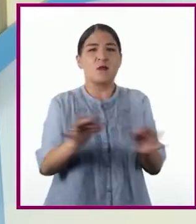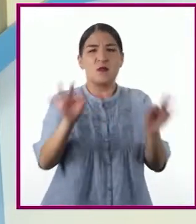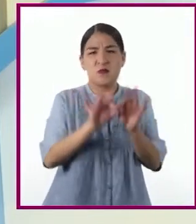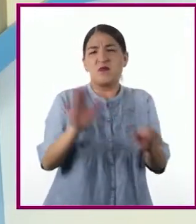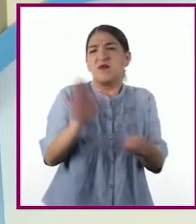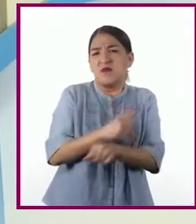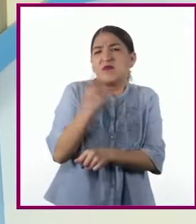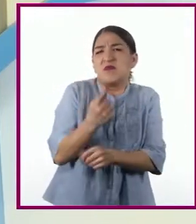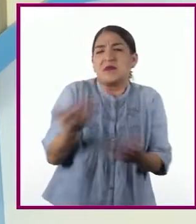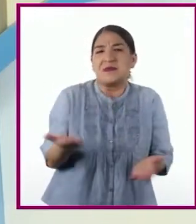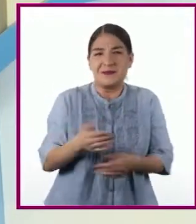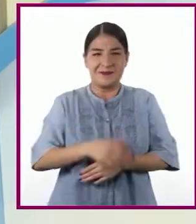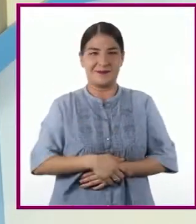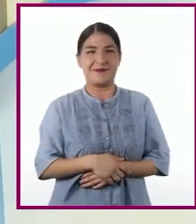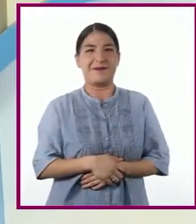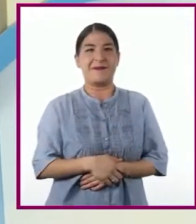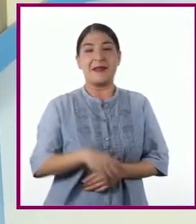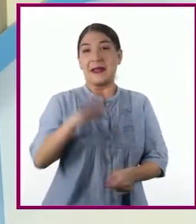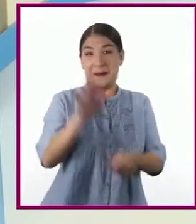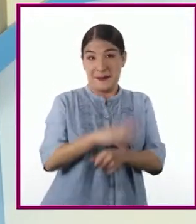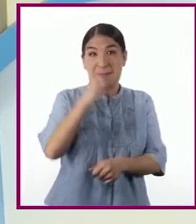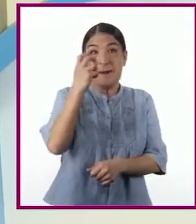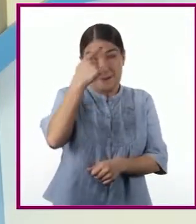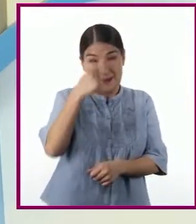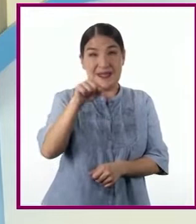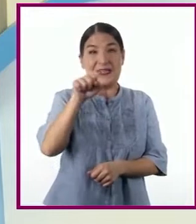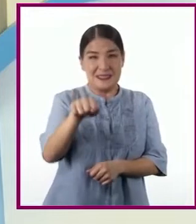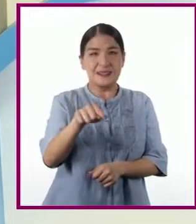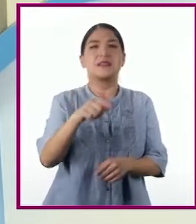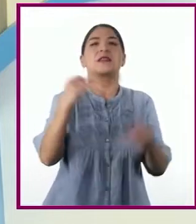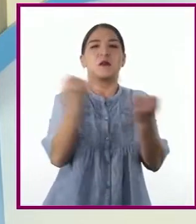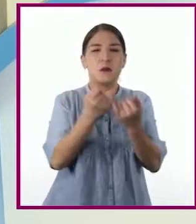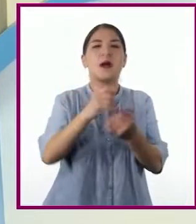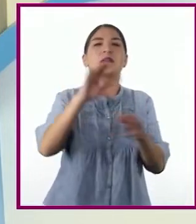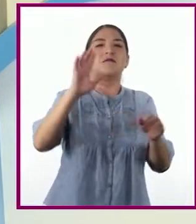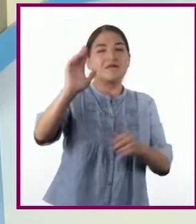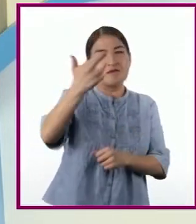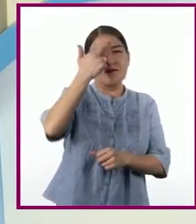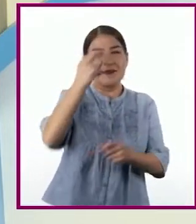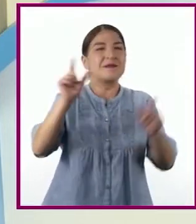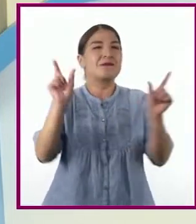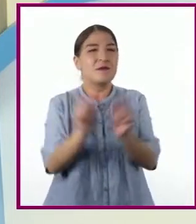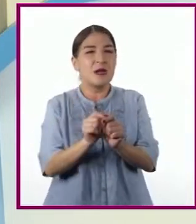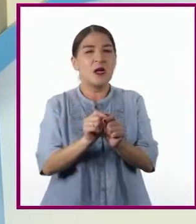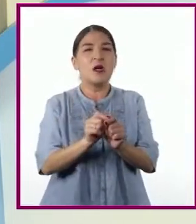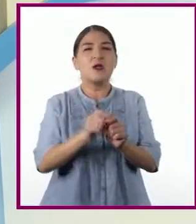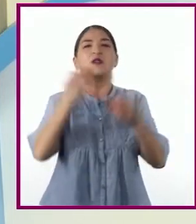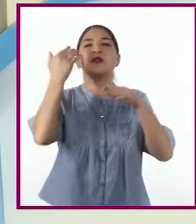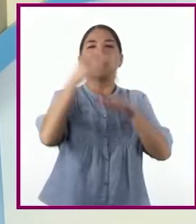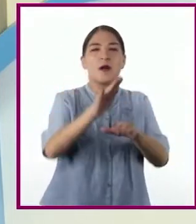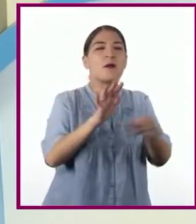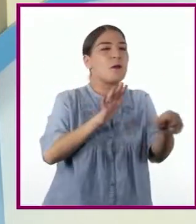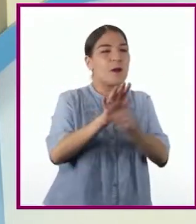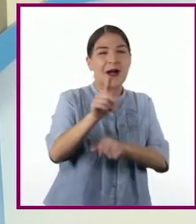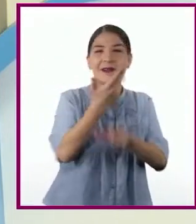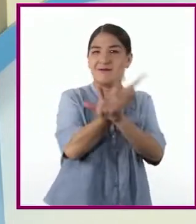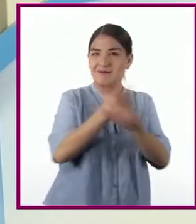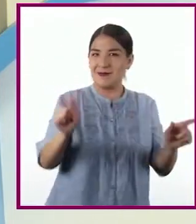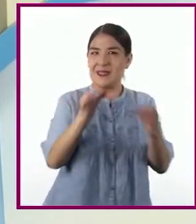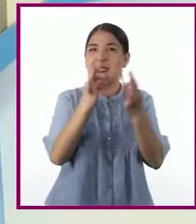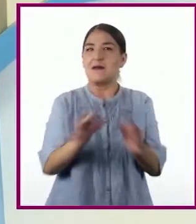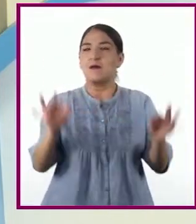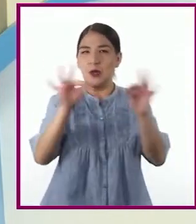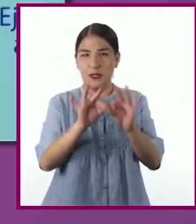qué? Para ello, hagamos un breve recordatorio acerca de cuáles son las libertades